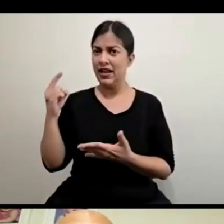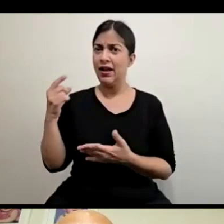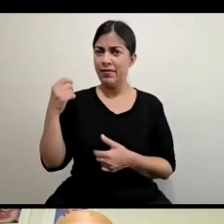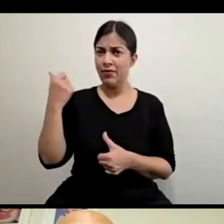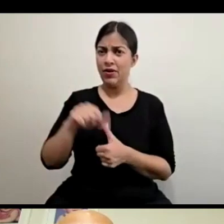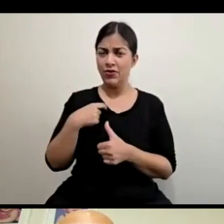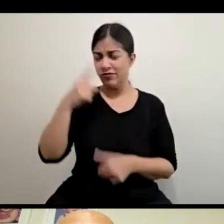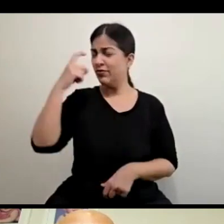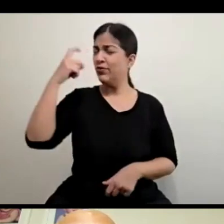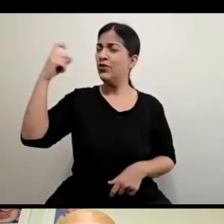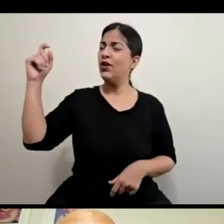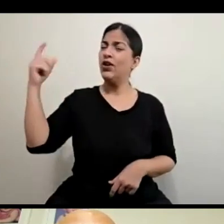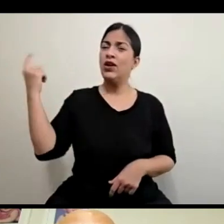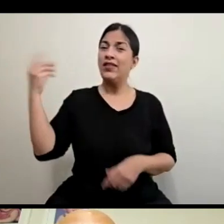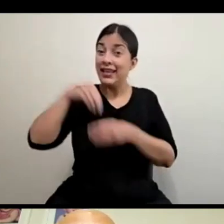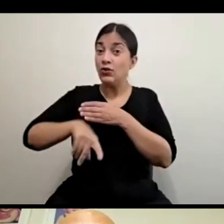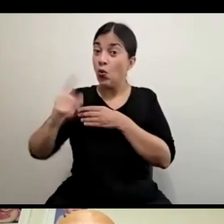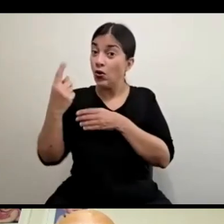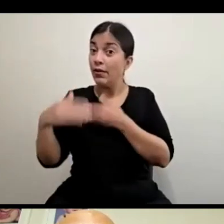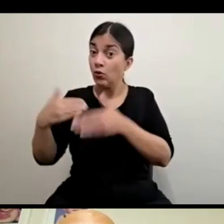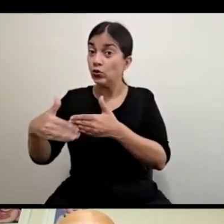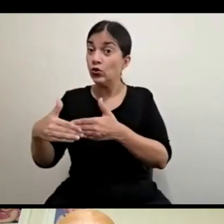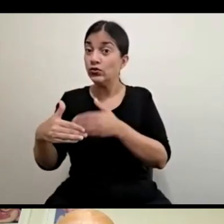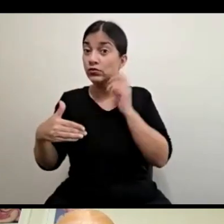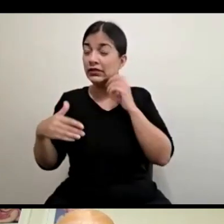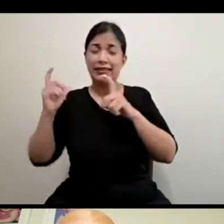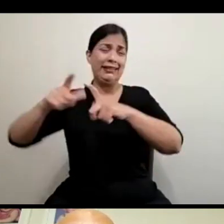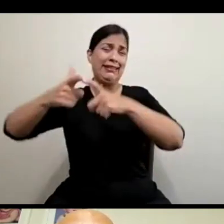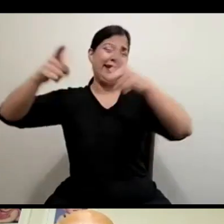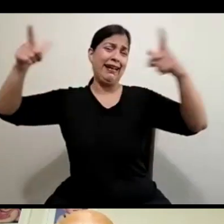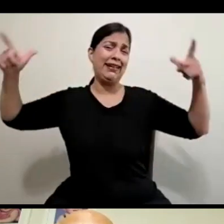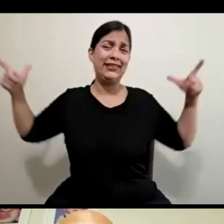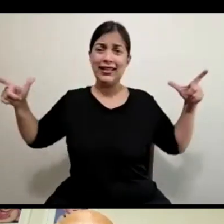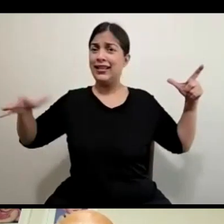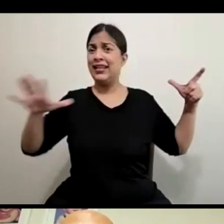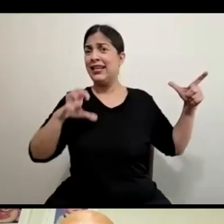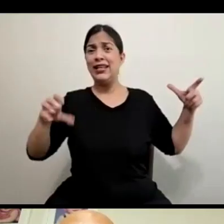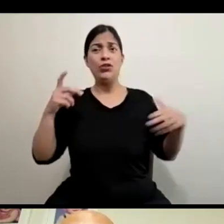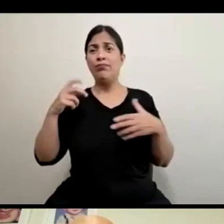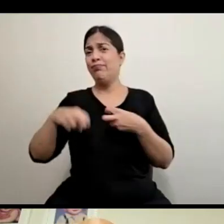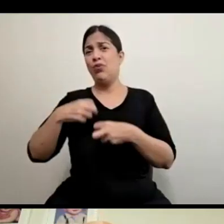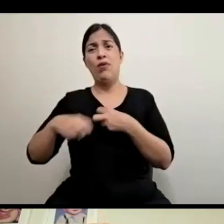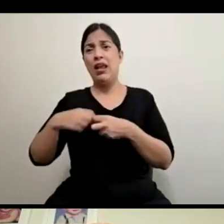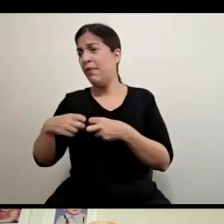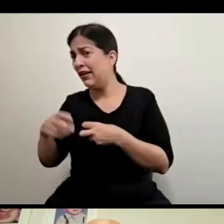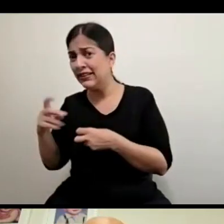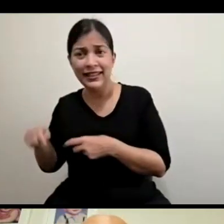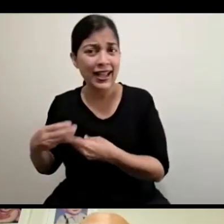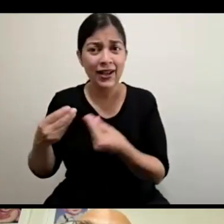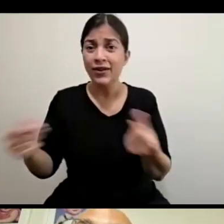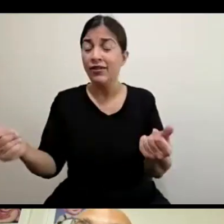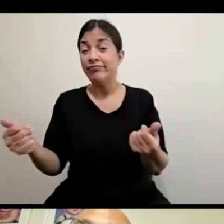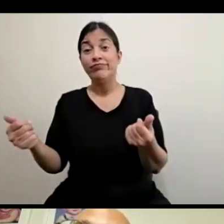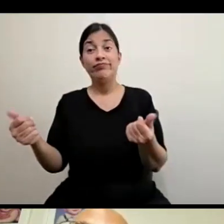soñando y estaba metido en una producción gigante con 500 problemas que resolver. Y no había manera. Entonces,